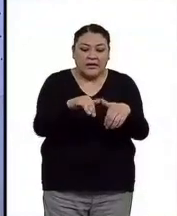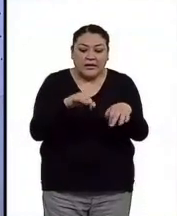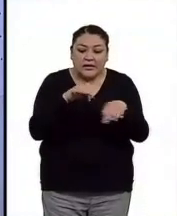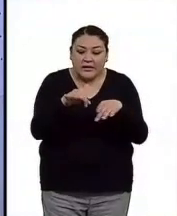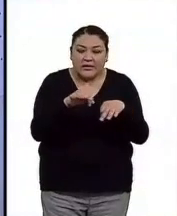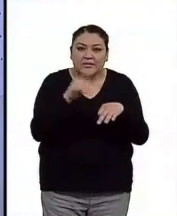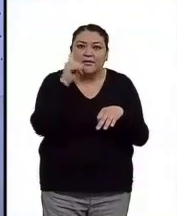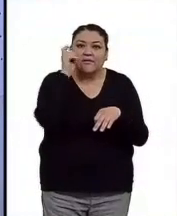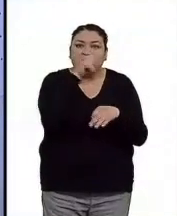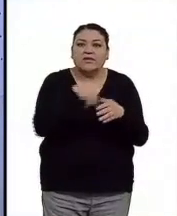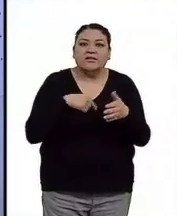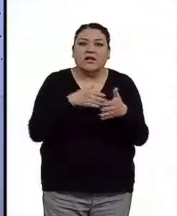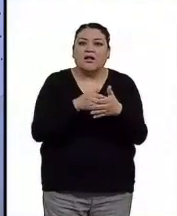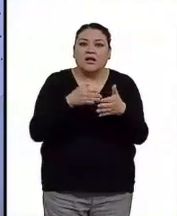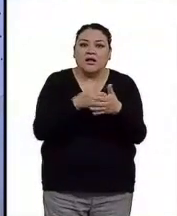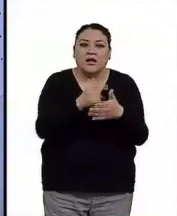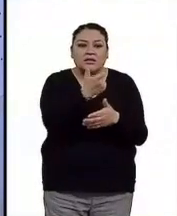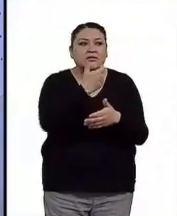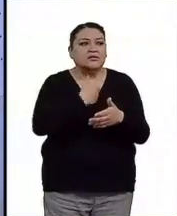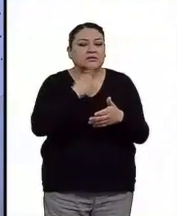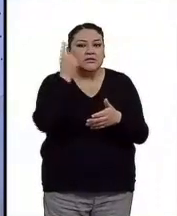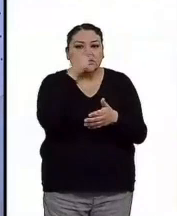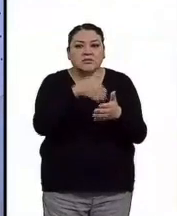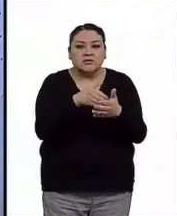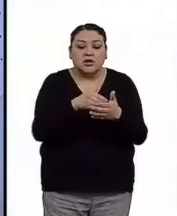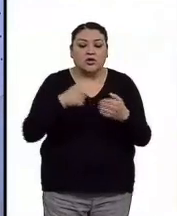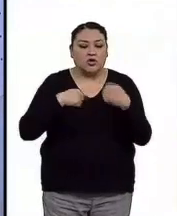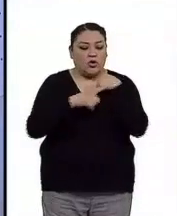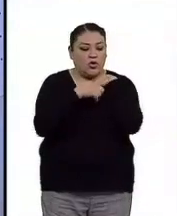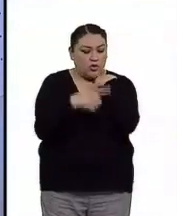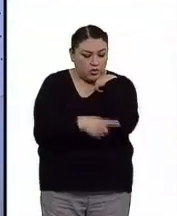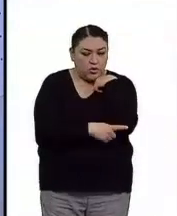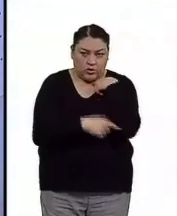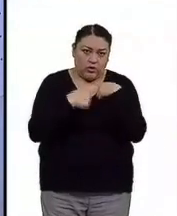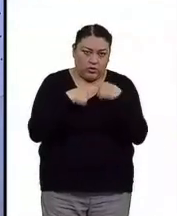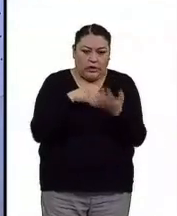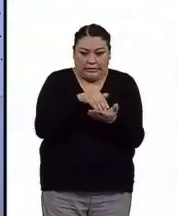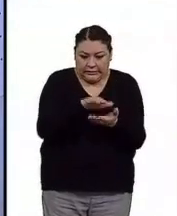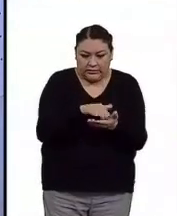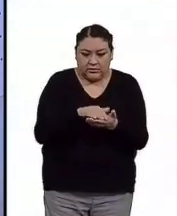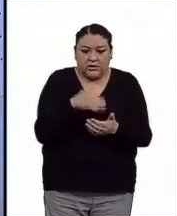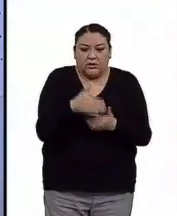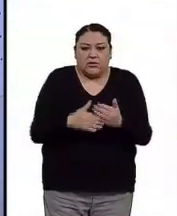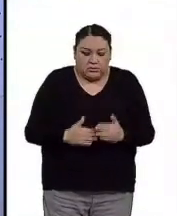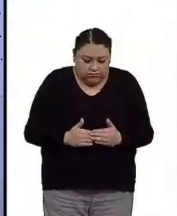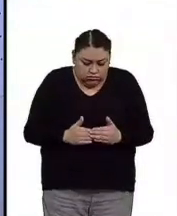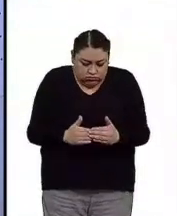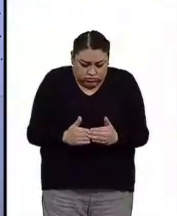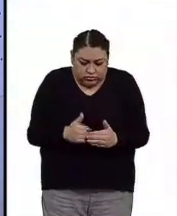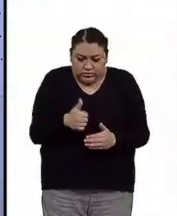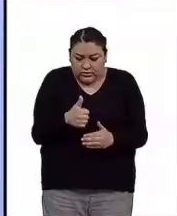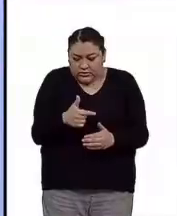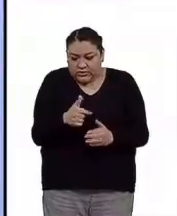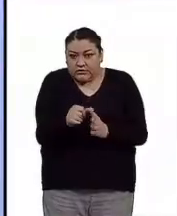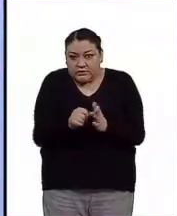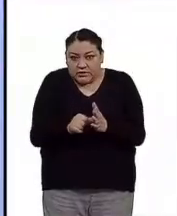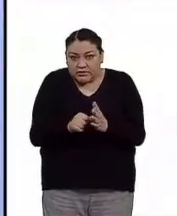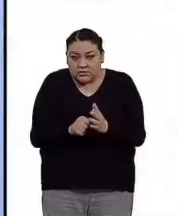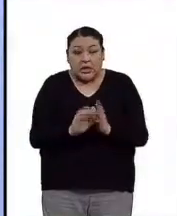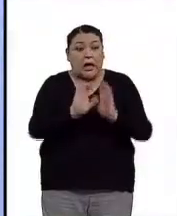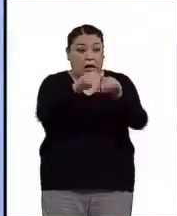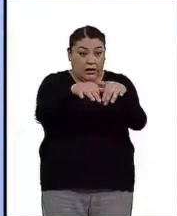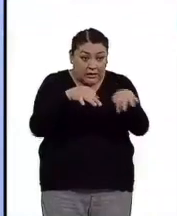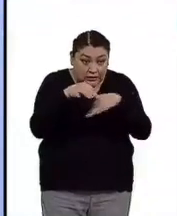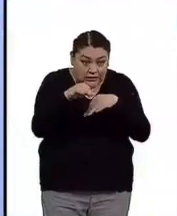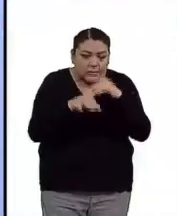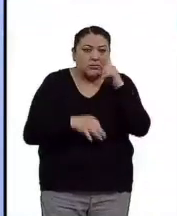trabajo remunerado. Si me están despidiendo por estar embarazada, ¿qué tan factible es que con 6, 7 meses de embarazo me den trabajo, ¿no? Si partimos